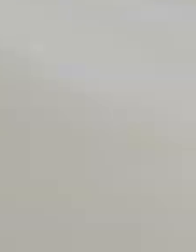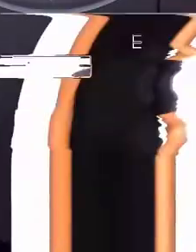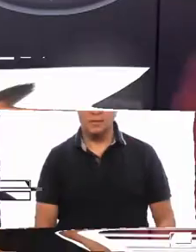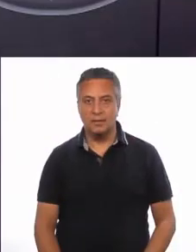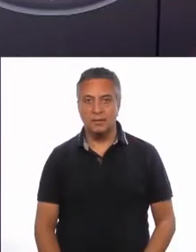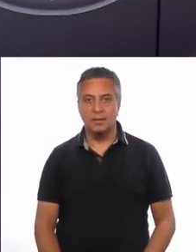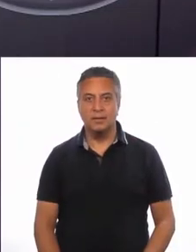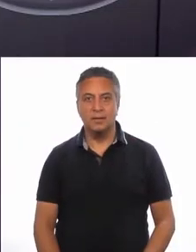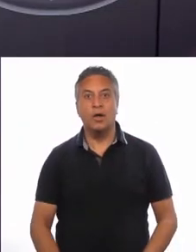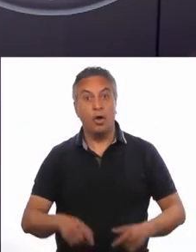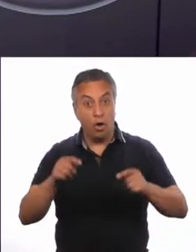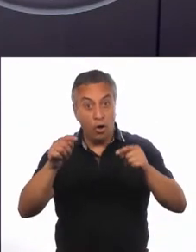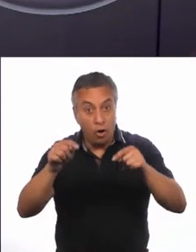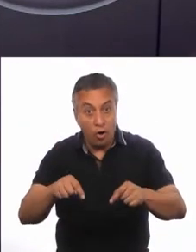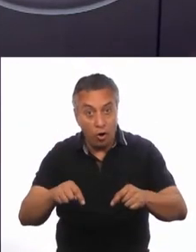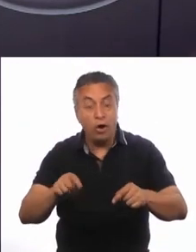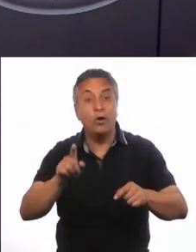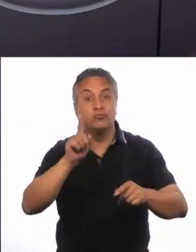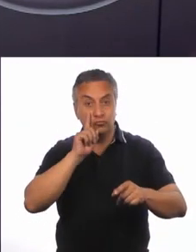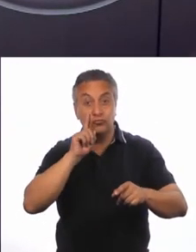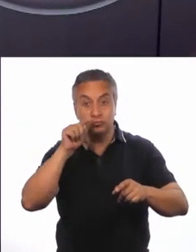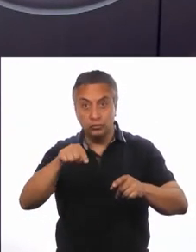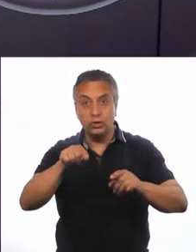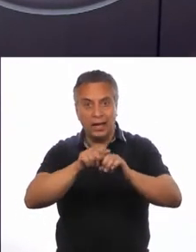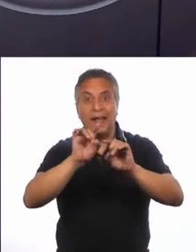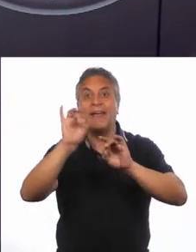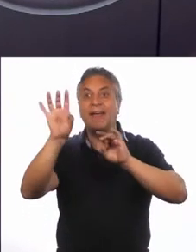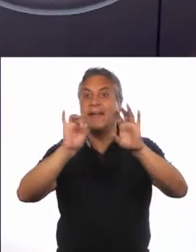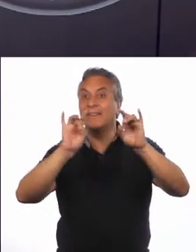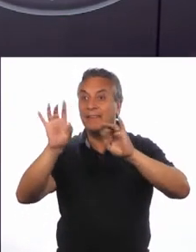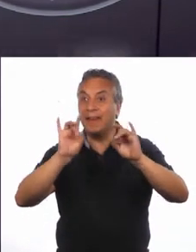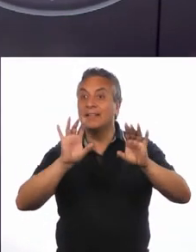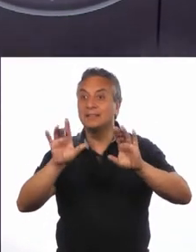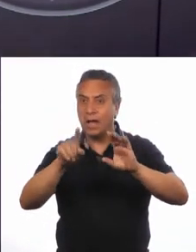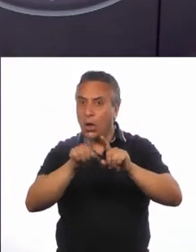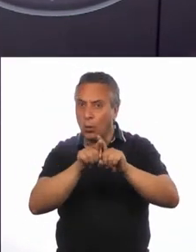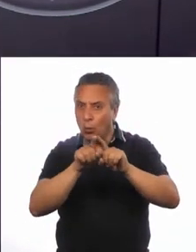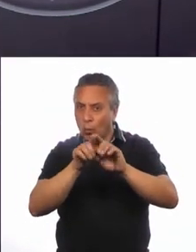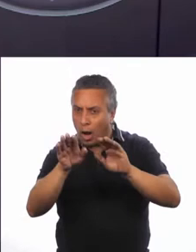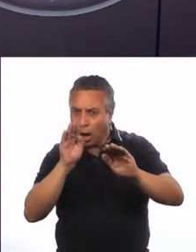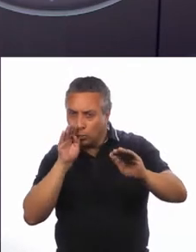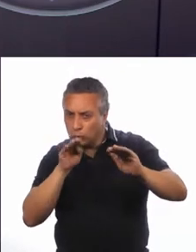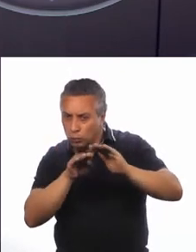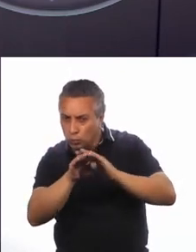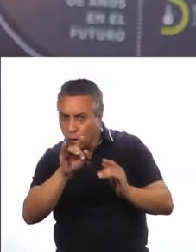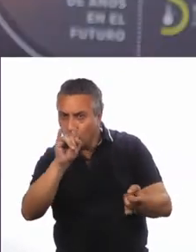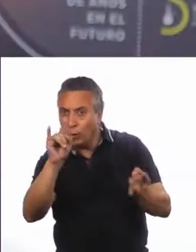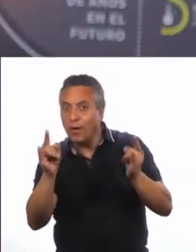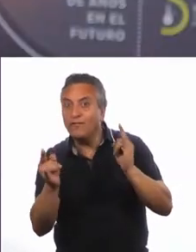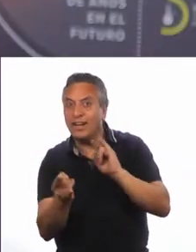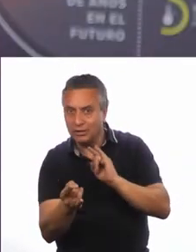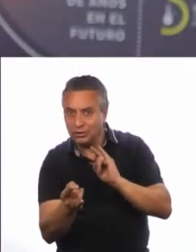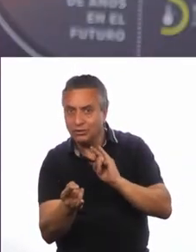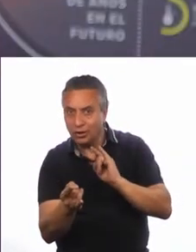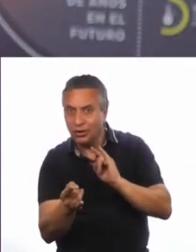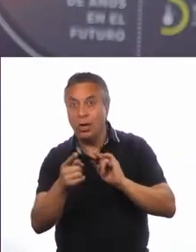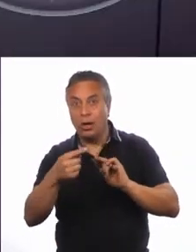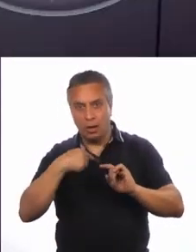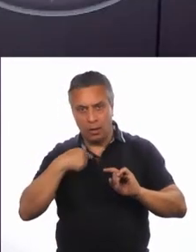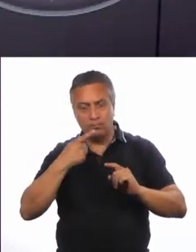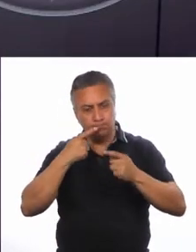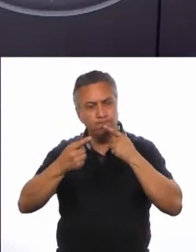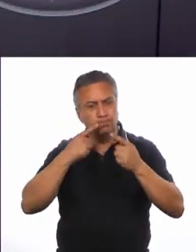hoy estamos desde la zona de las estrellas de túnel universo para hablar de una muy especial para nosotros nuestro sol